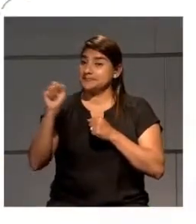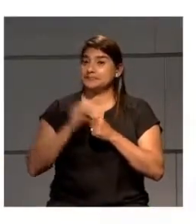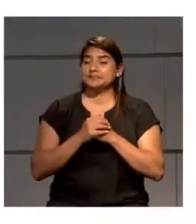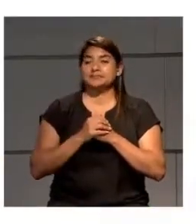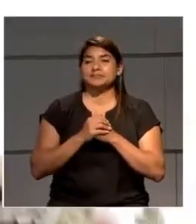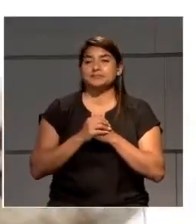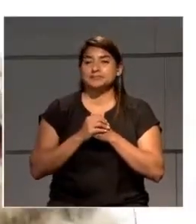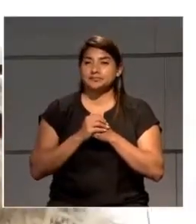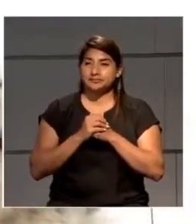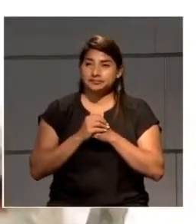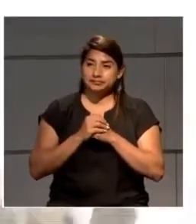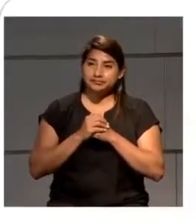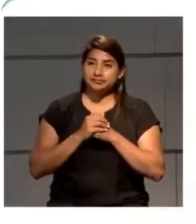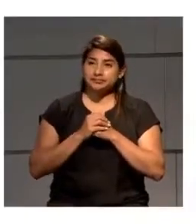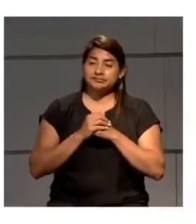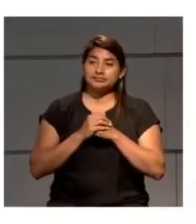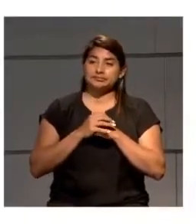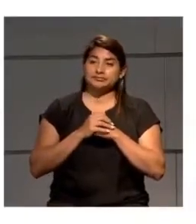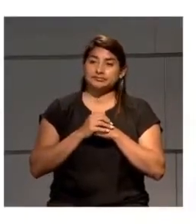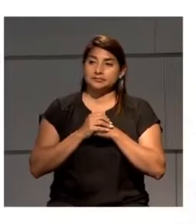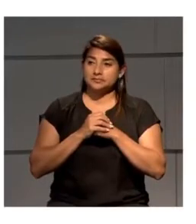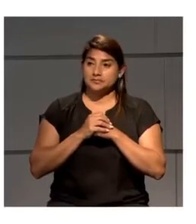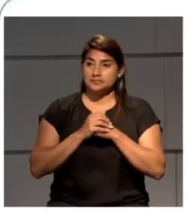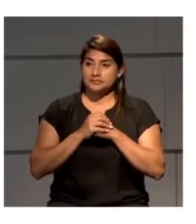¡Hola! ¡Soy Pluk!